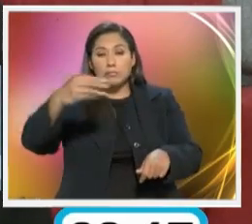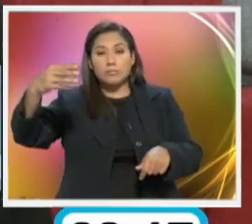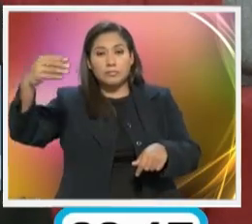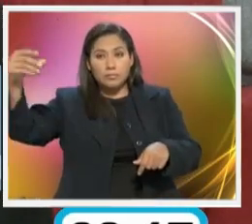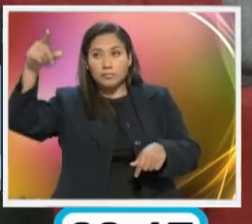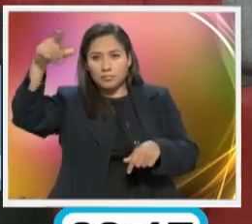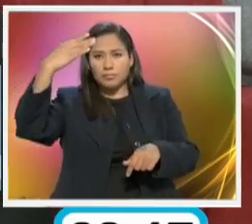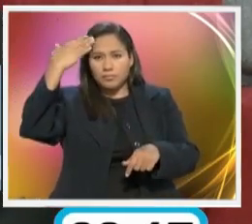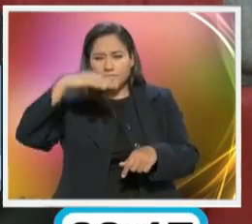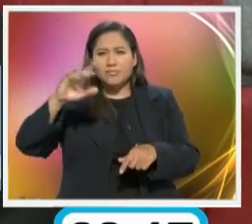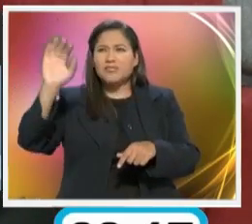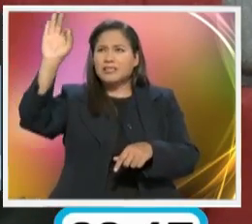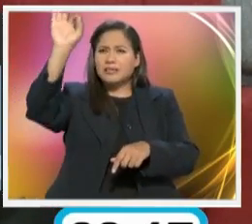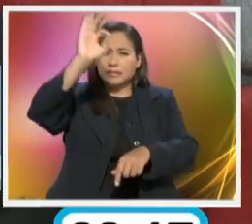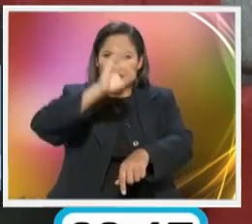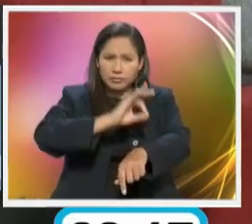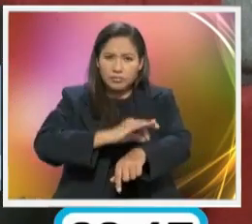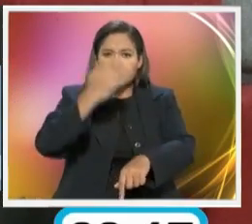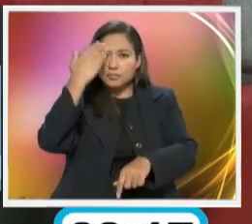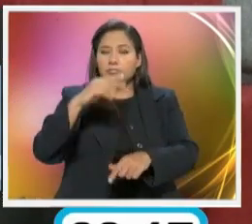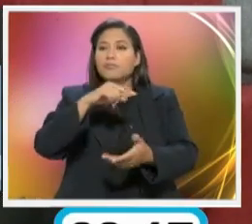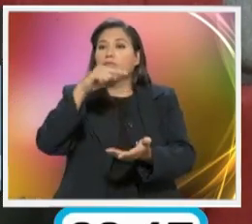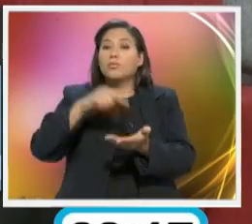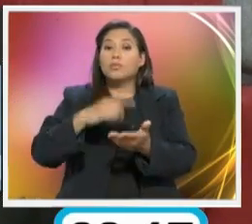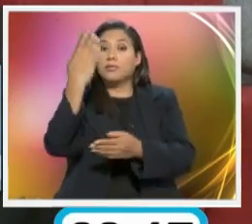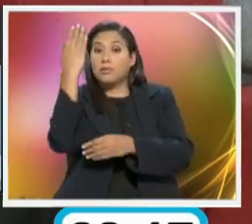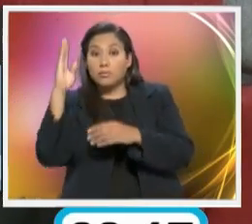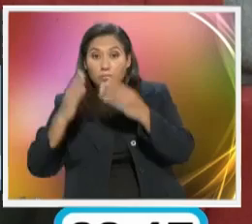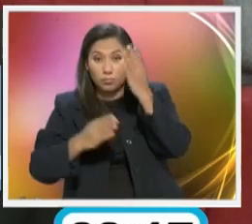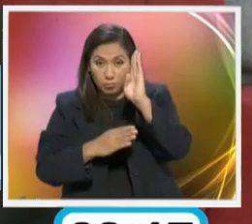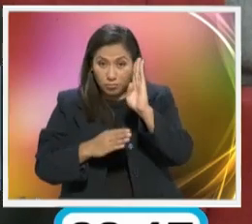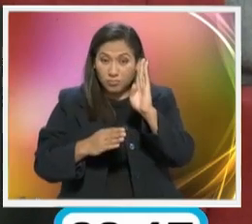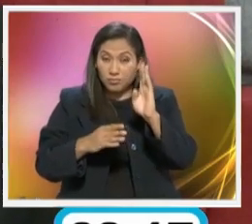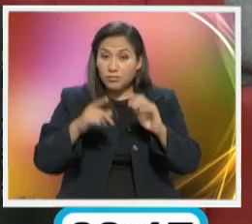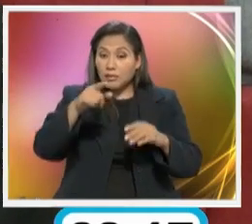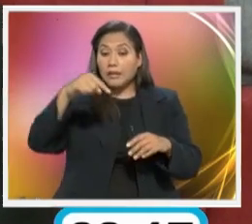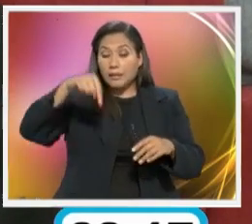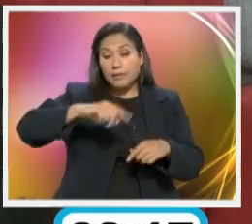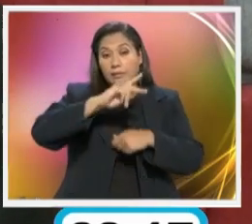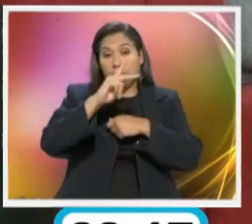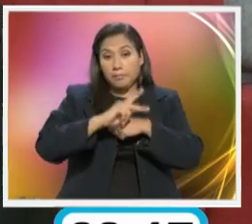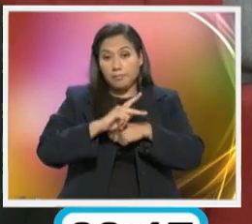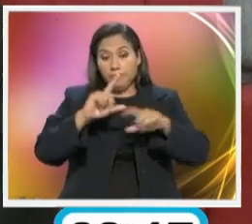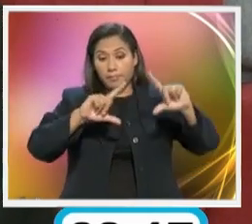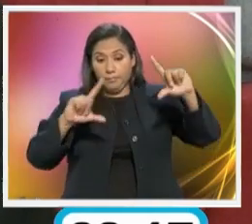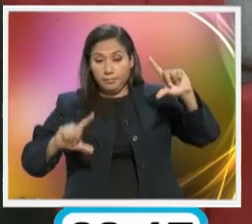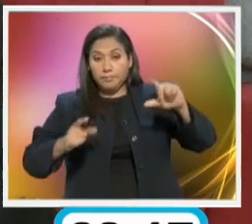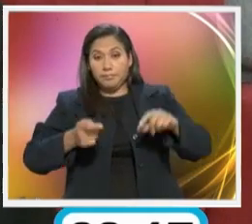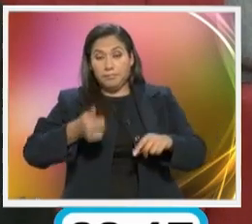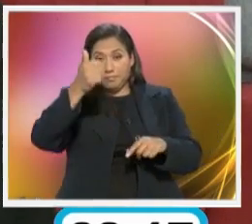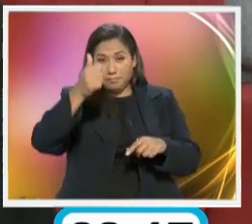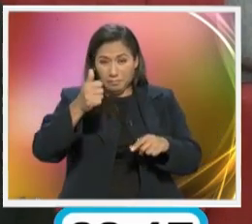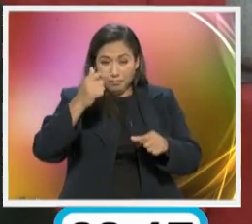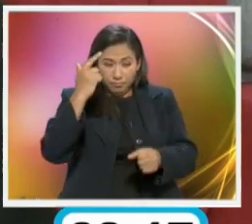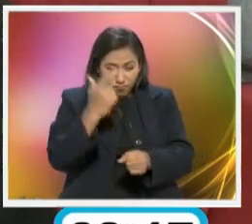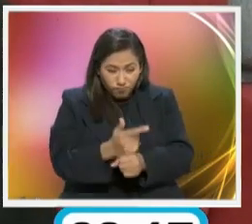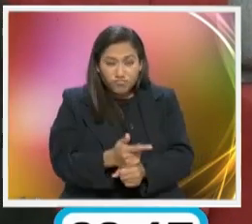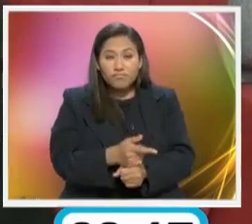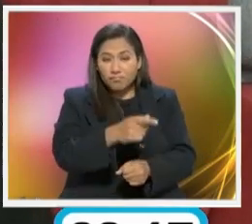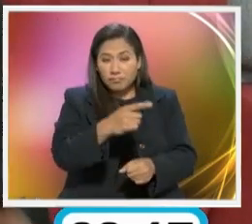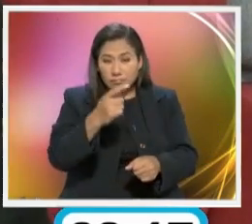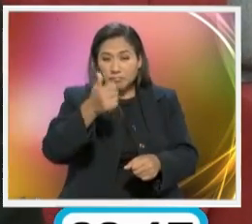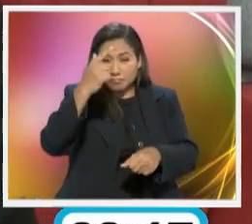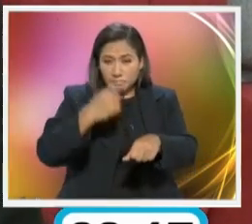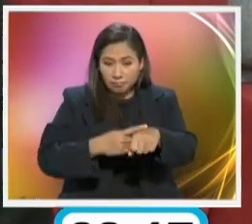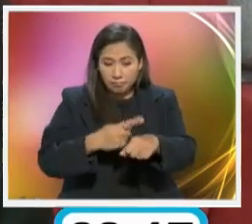de las zonas endémicas, son las zonas tropicales principalmente. ¿Sí? En el país, el primer caso se detecta en